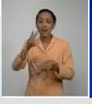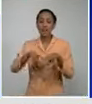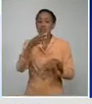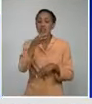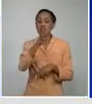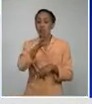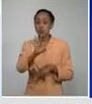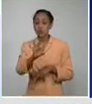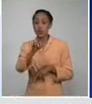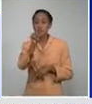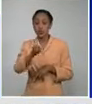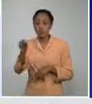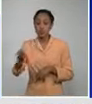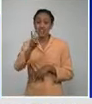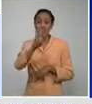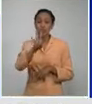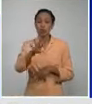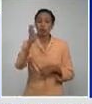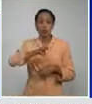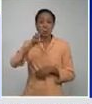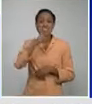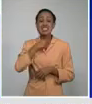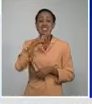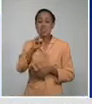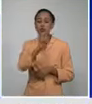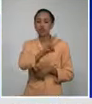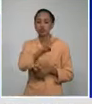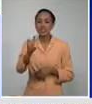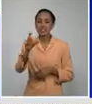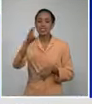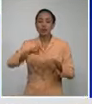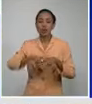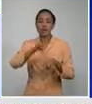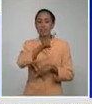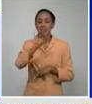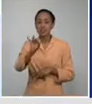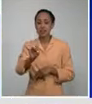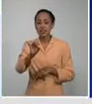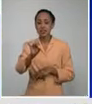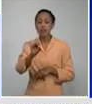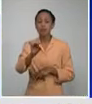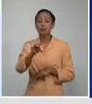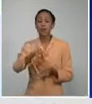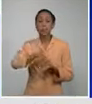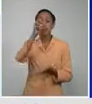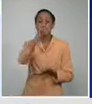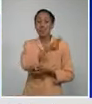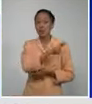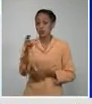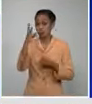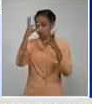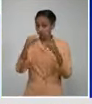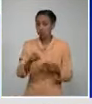Marianao 34, Cerro 33, Centro Habana 27, Plaza de la Revolución 20,